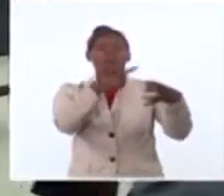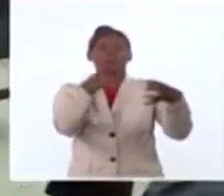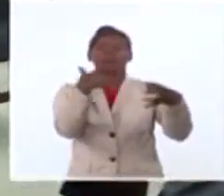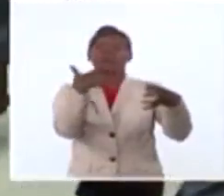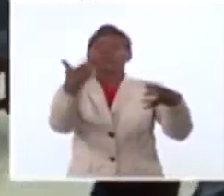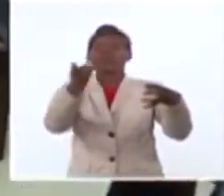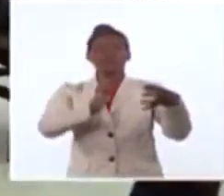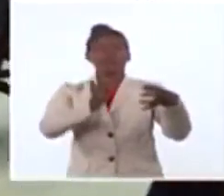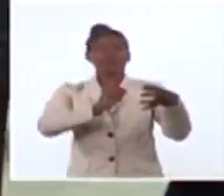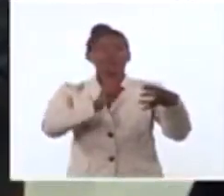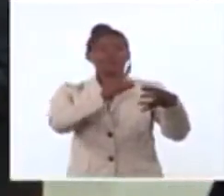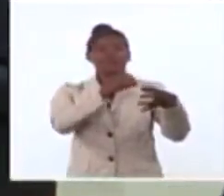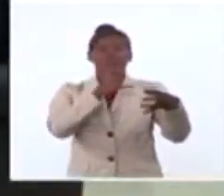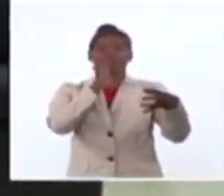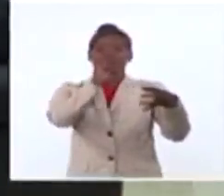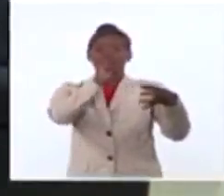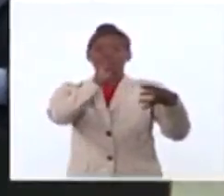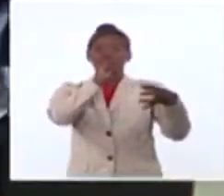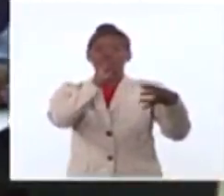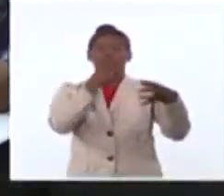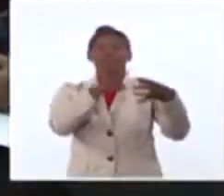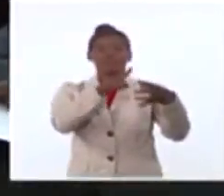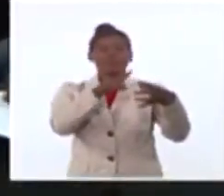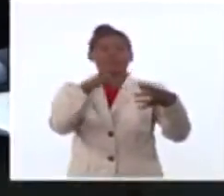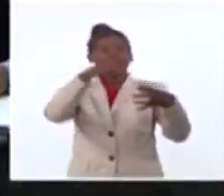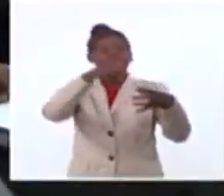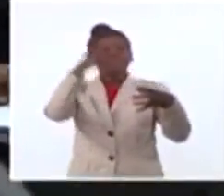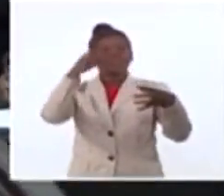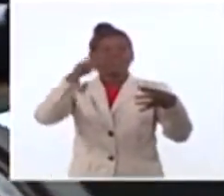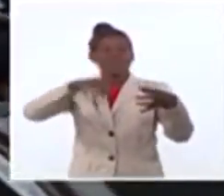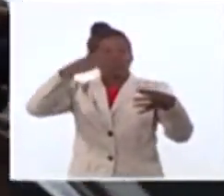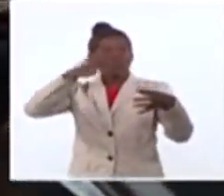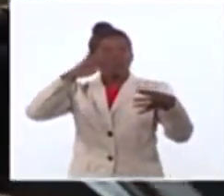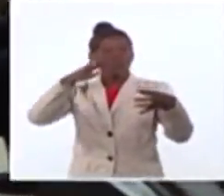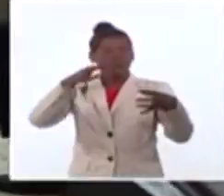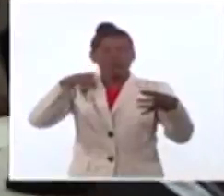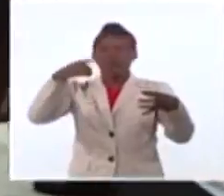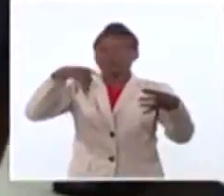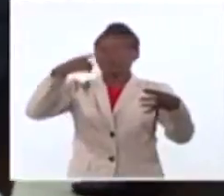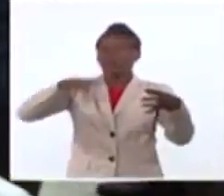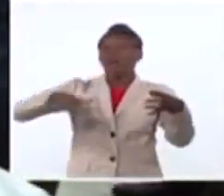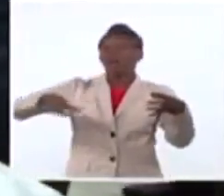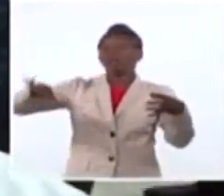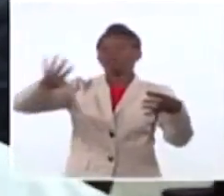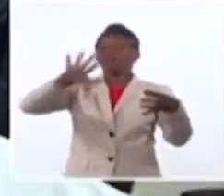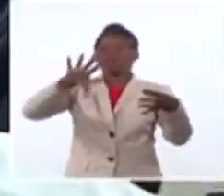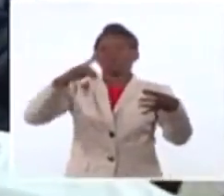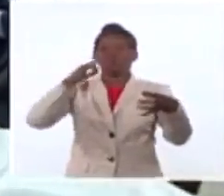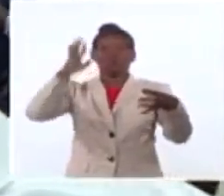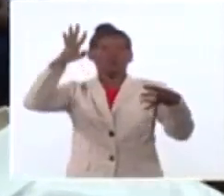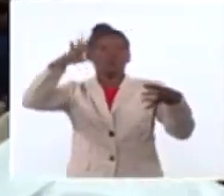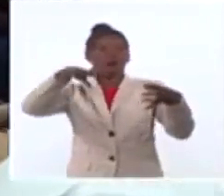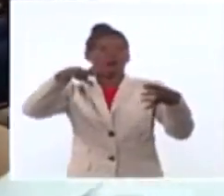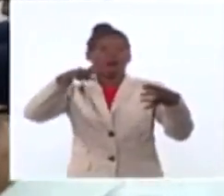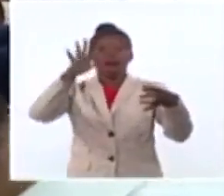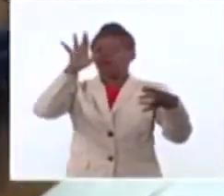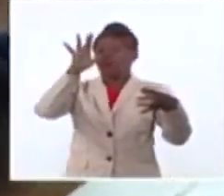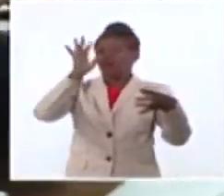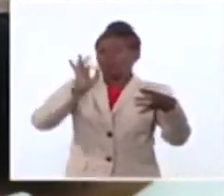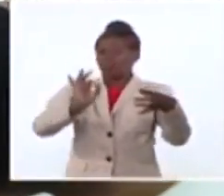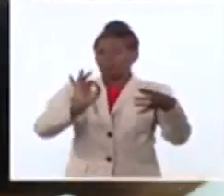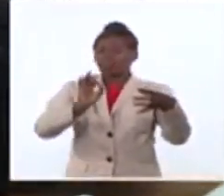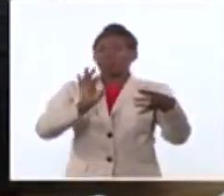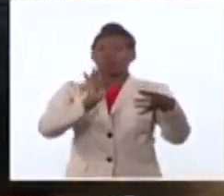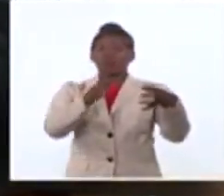sociales, que no hablan de la represión brutal contra manifestantes con el empleo de